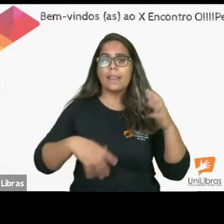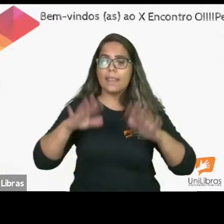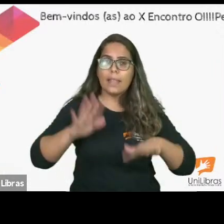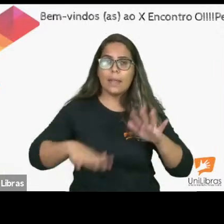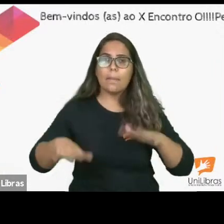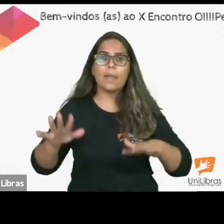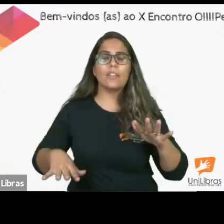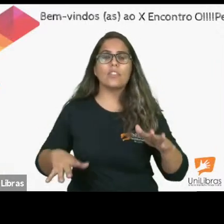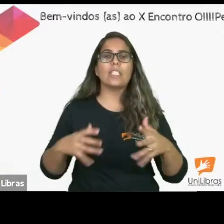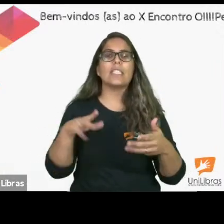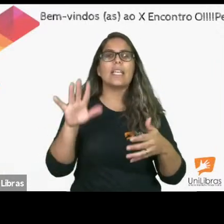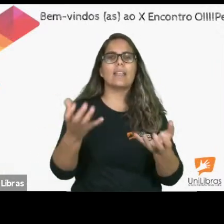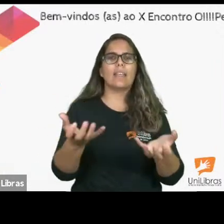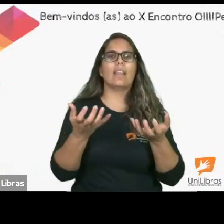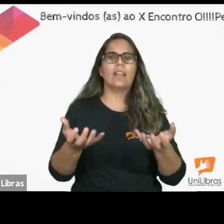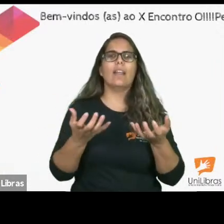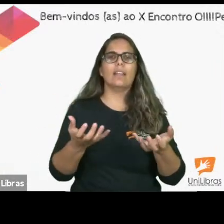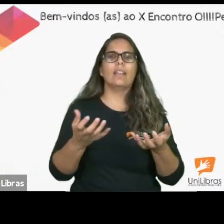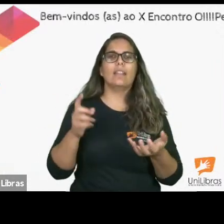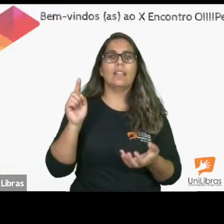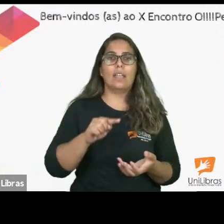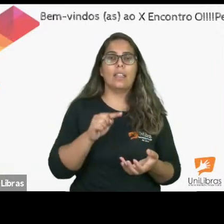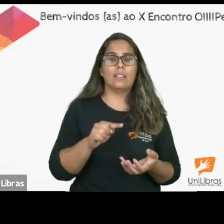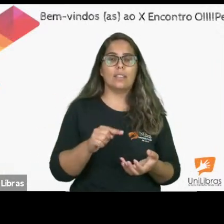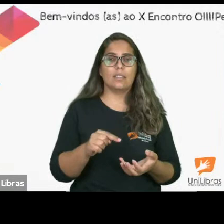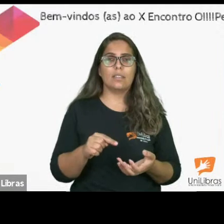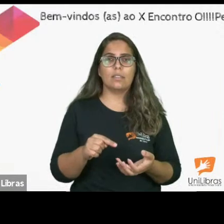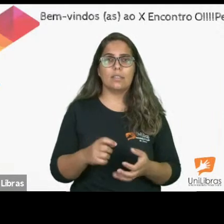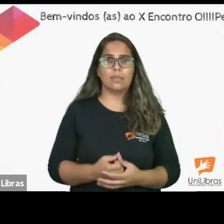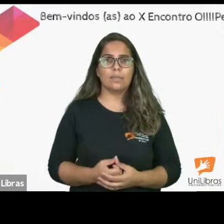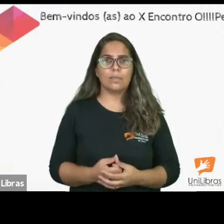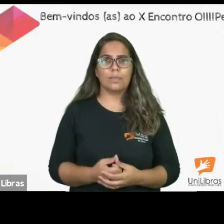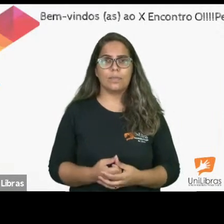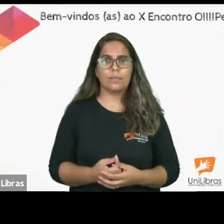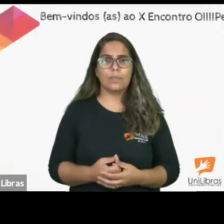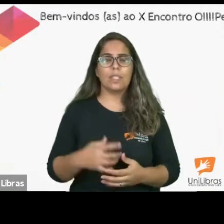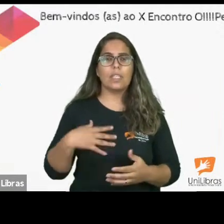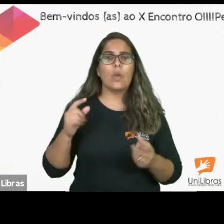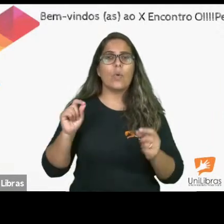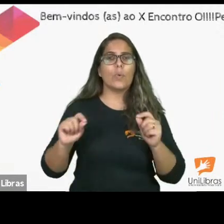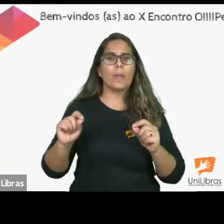quiera enseñar, pues. Será la praxis